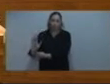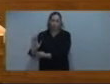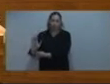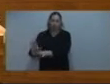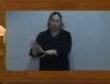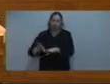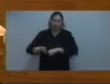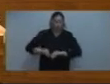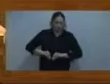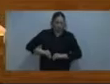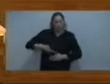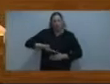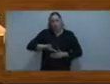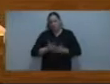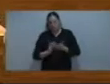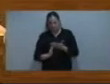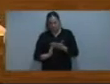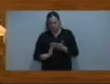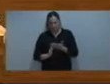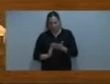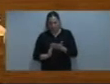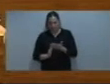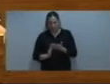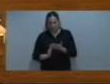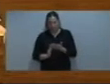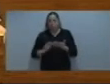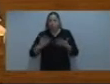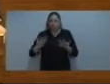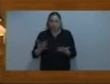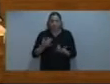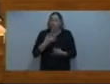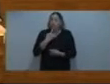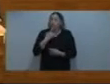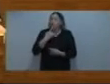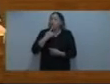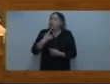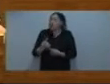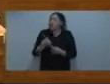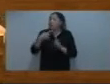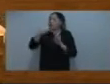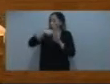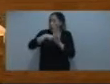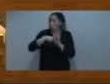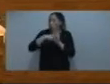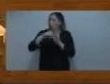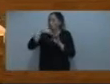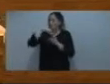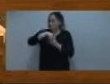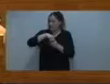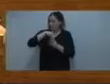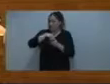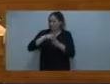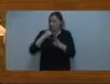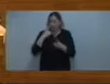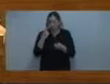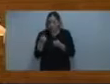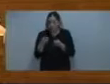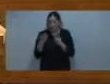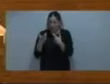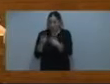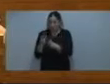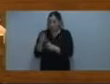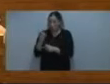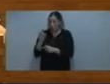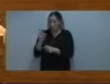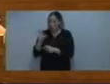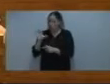parcialmente, dictándose unas normas internas de regulación para las UTEs de todos los